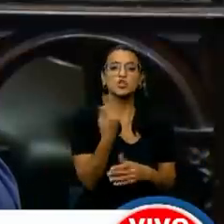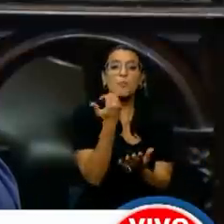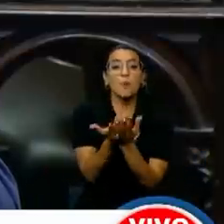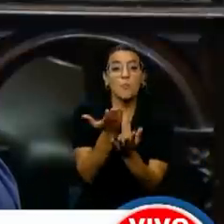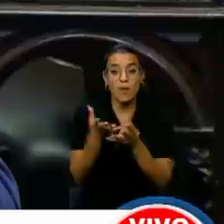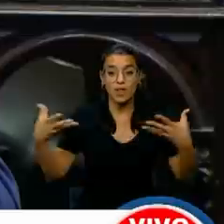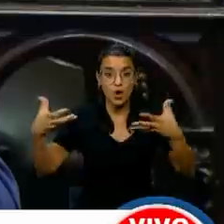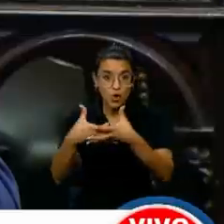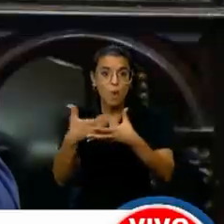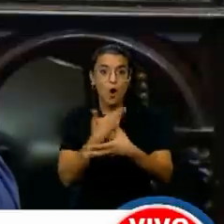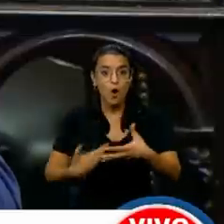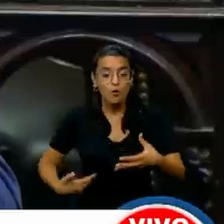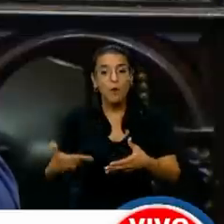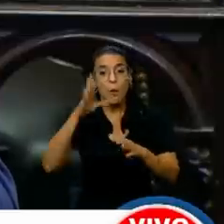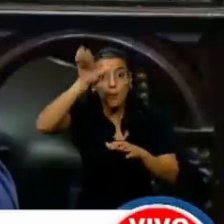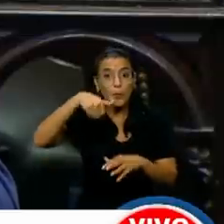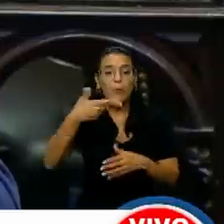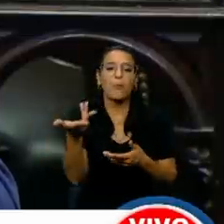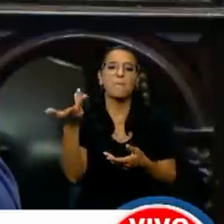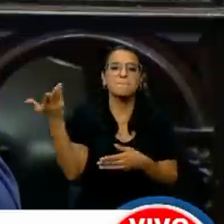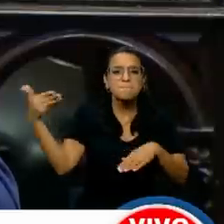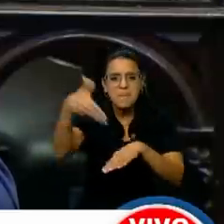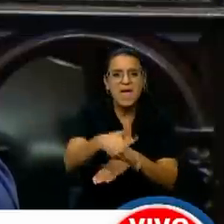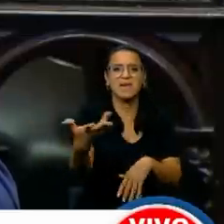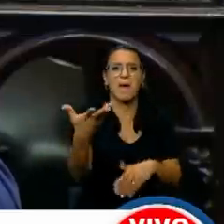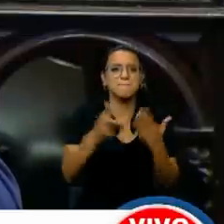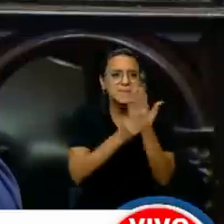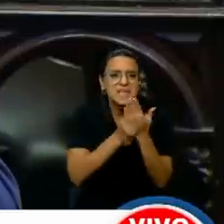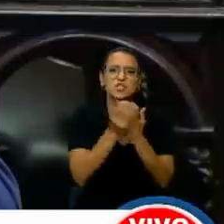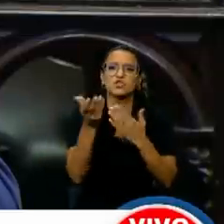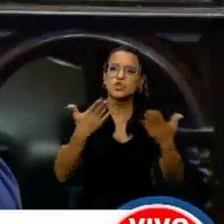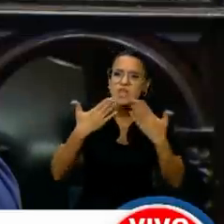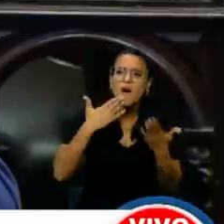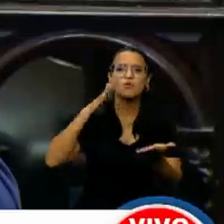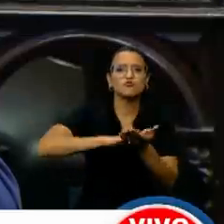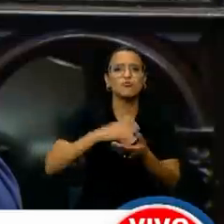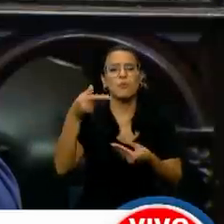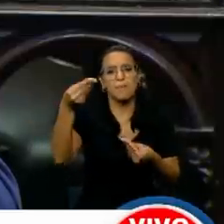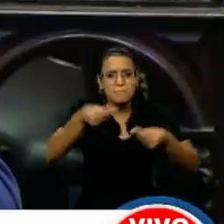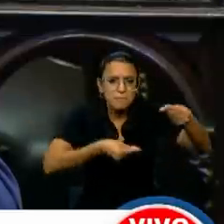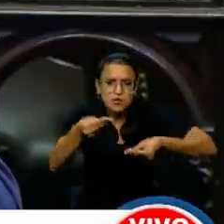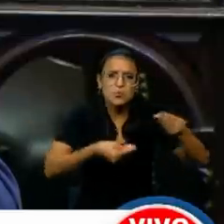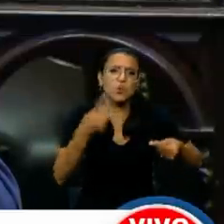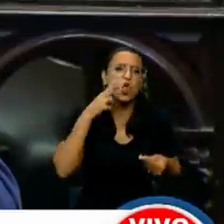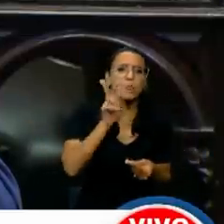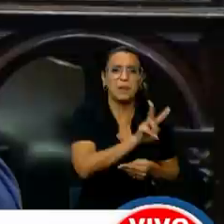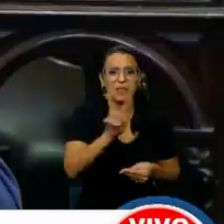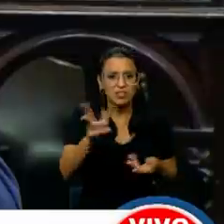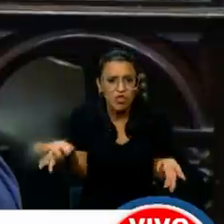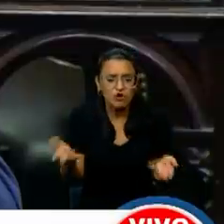oficialismo que venga el ministro que se empiece a hablar del proyecto de presupuestos 2022